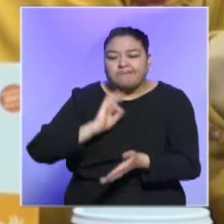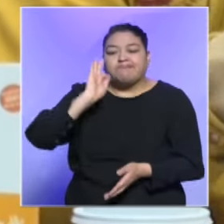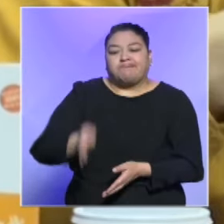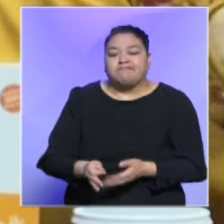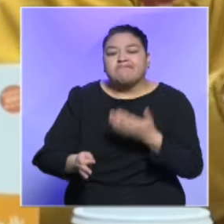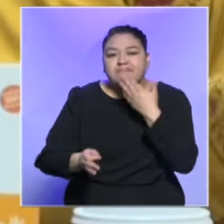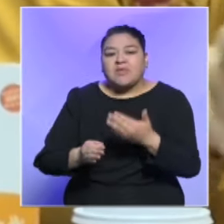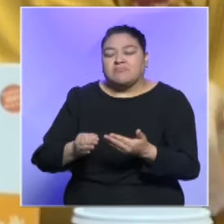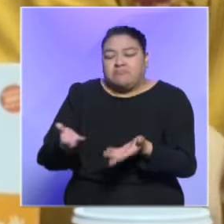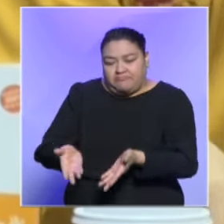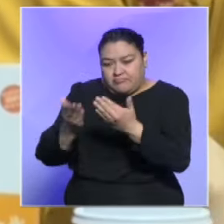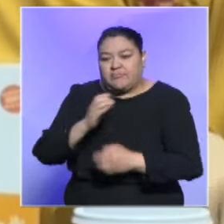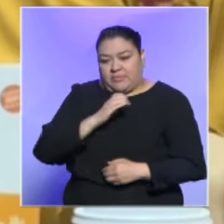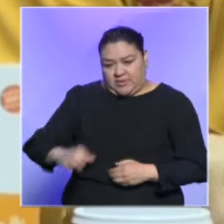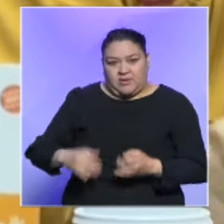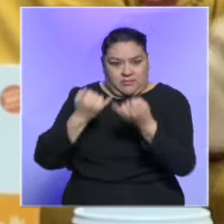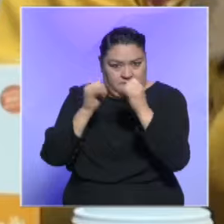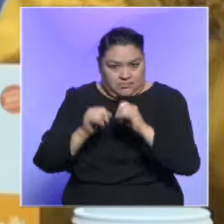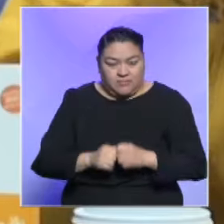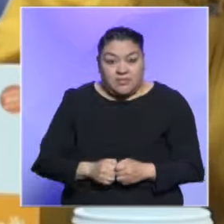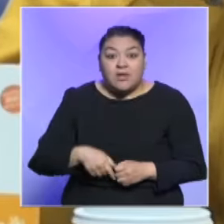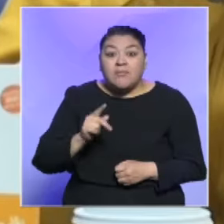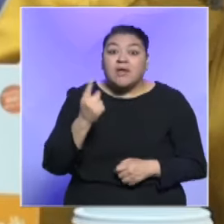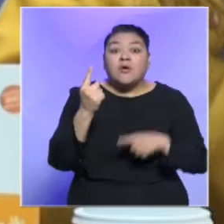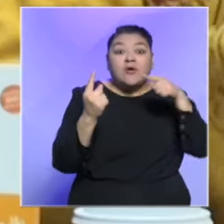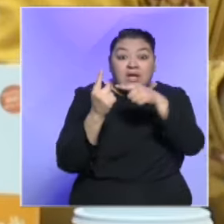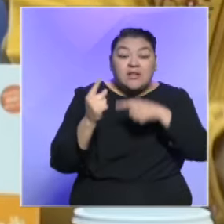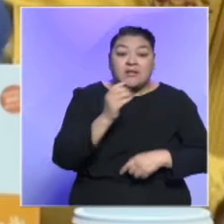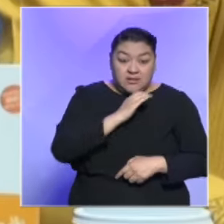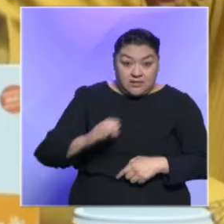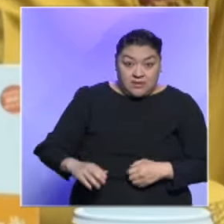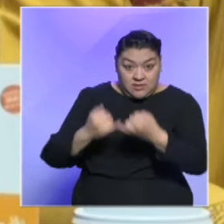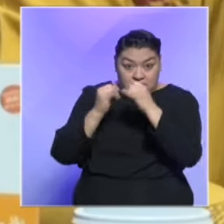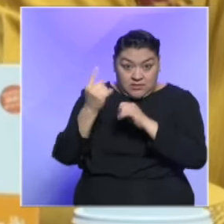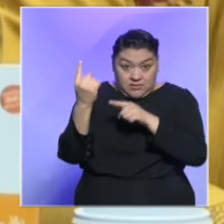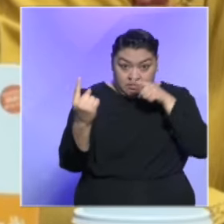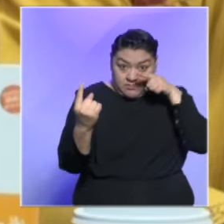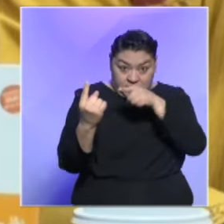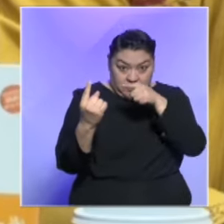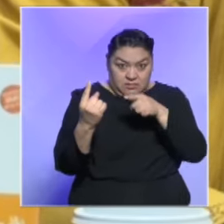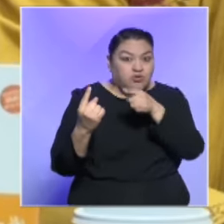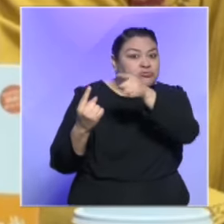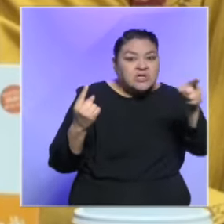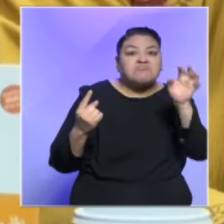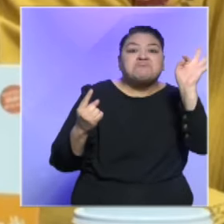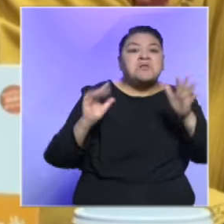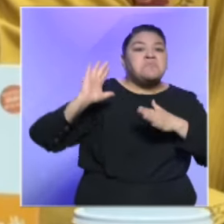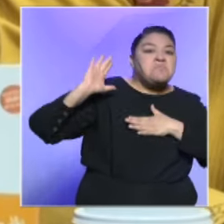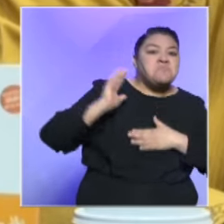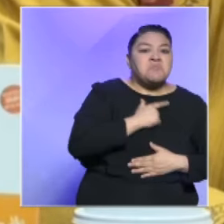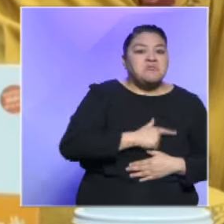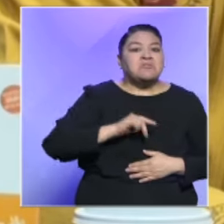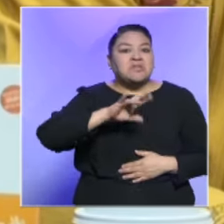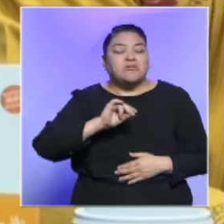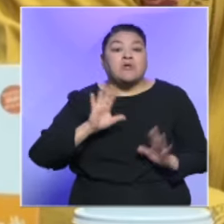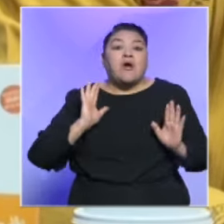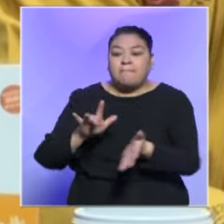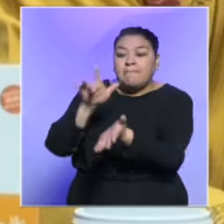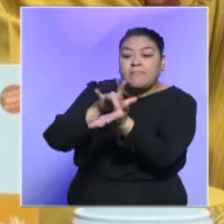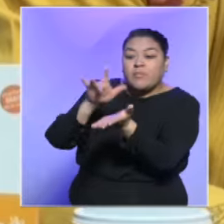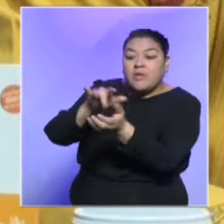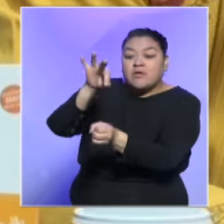correspondiente. Pero vean ustedes, este candidato independiente, querramoslo o no, nos gusten sus propuestas o no, obtuvo casi el 6%